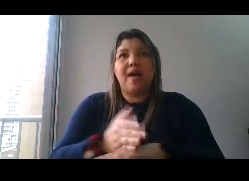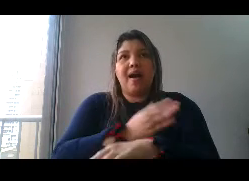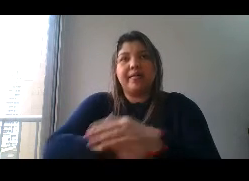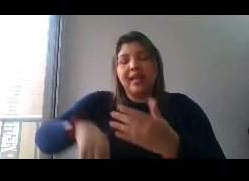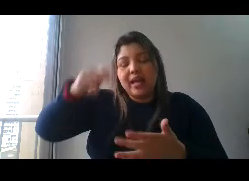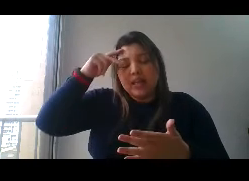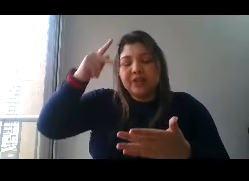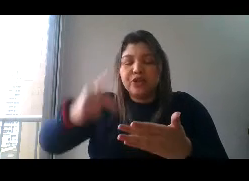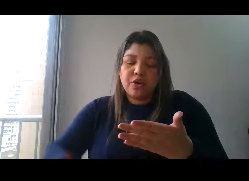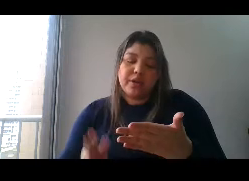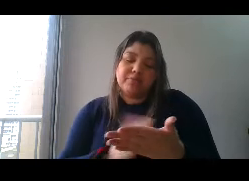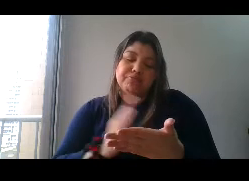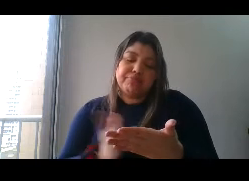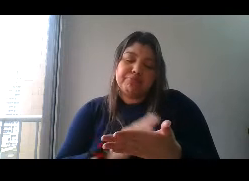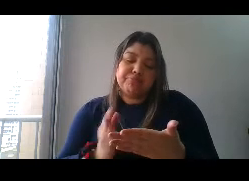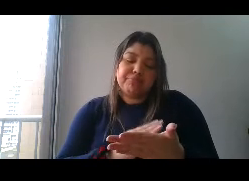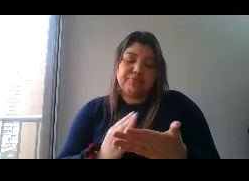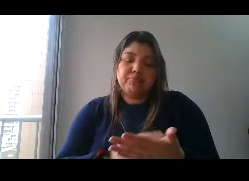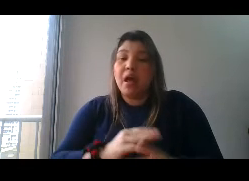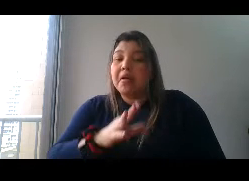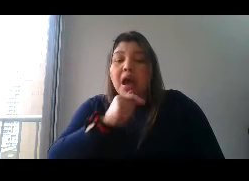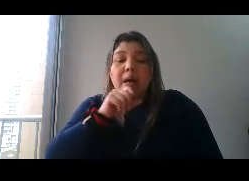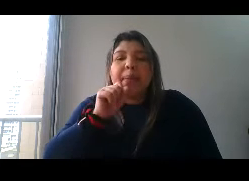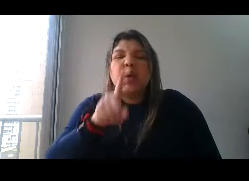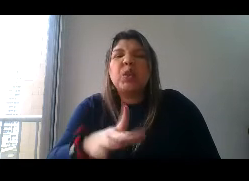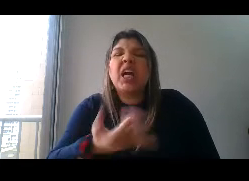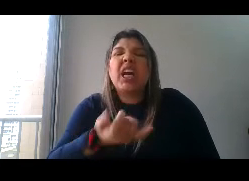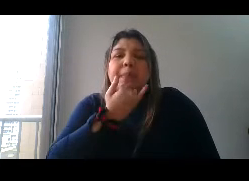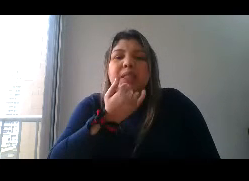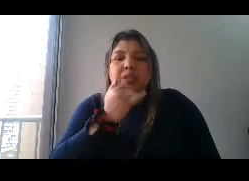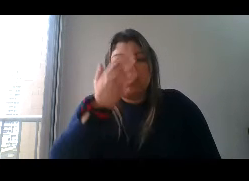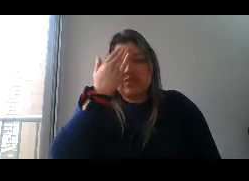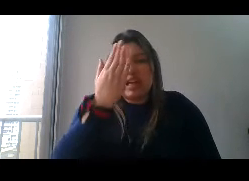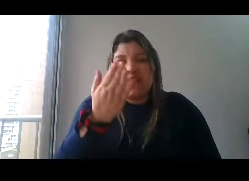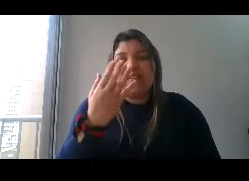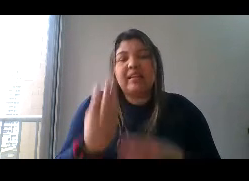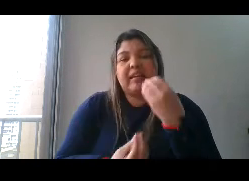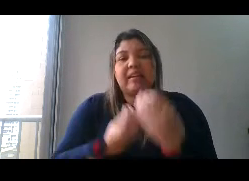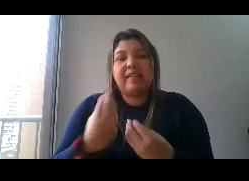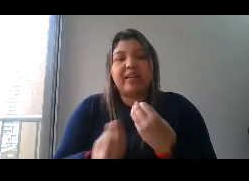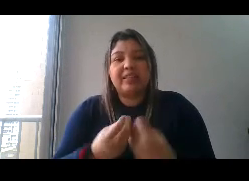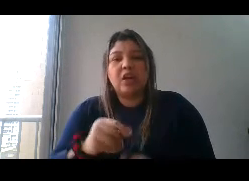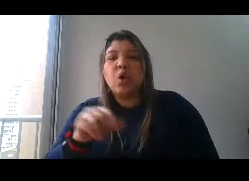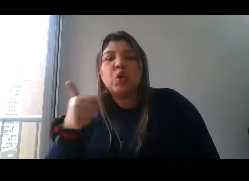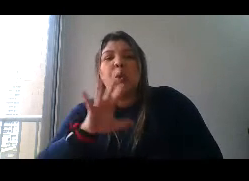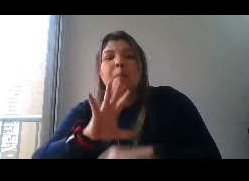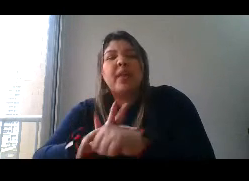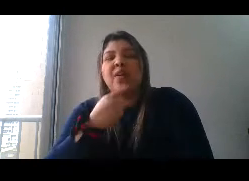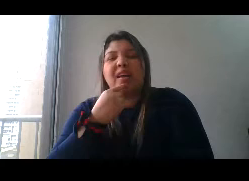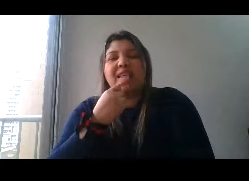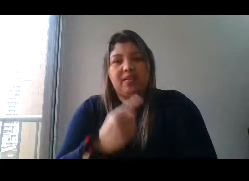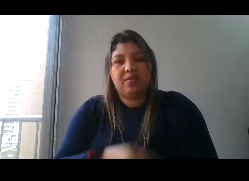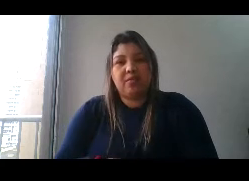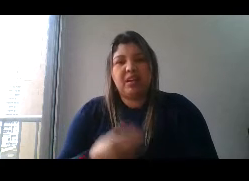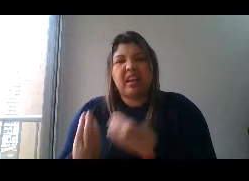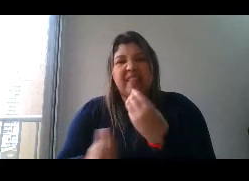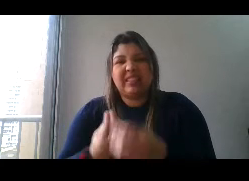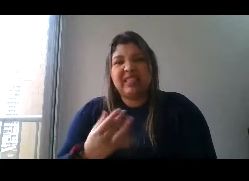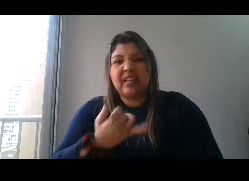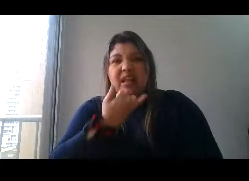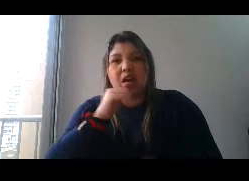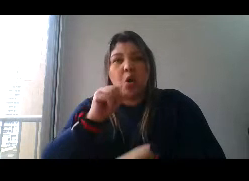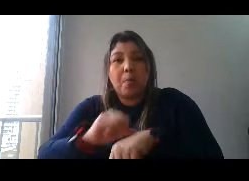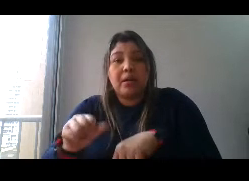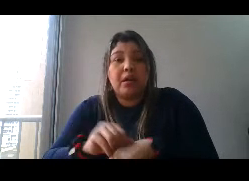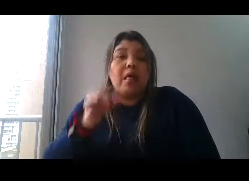la historia clínica, no se le preguntó al paciente qué es lo que te vamos a hacer, qué es lo que te dijo el otro médico, porque en ocasiones el médico pudo haber